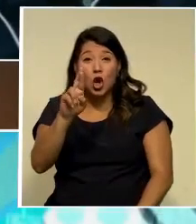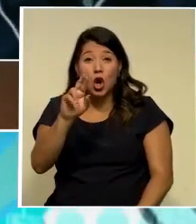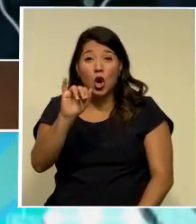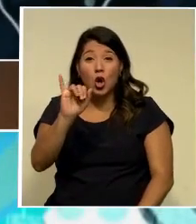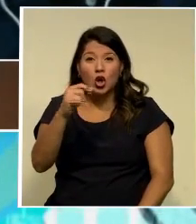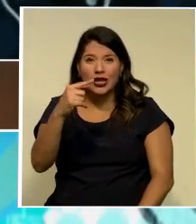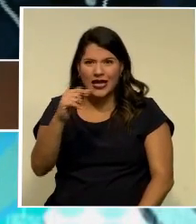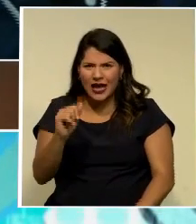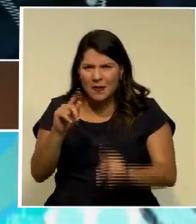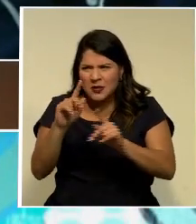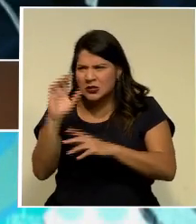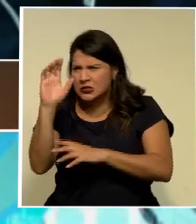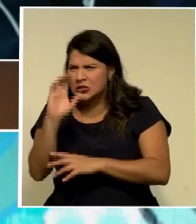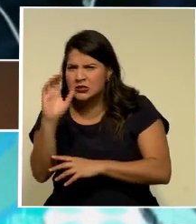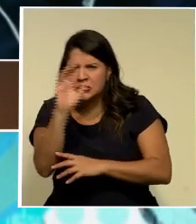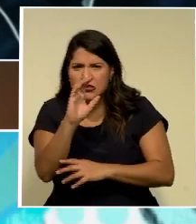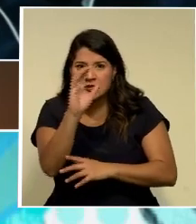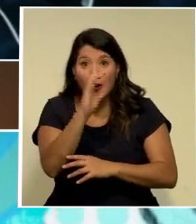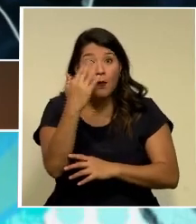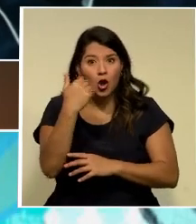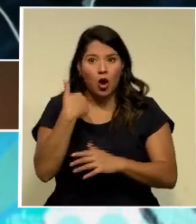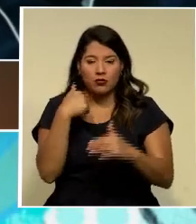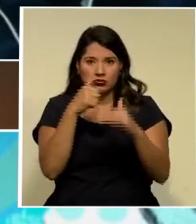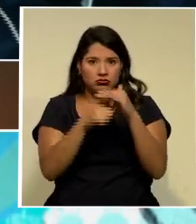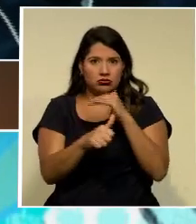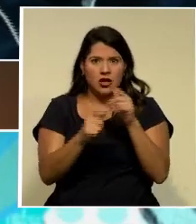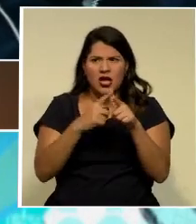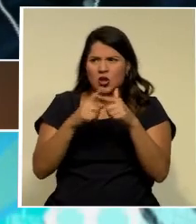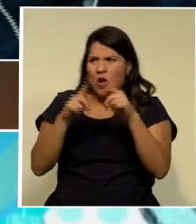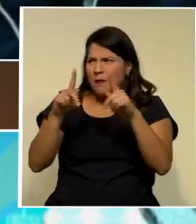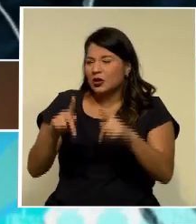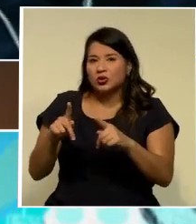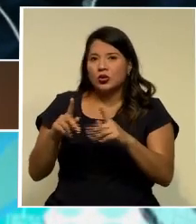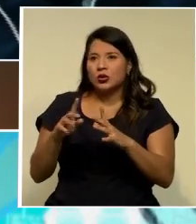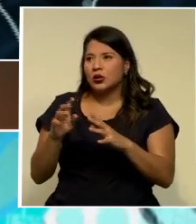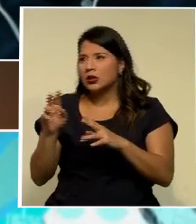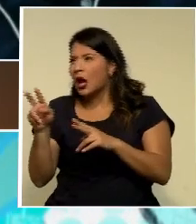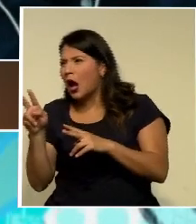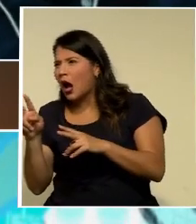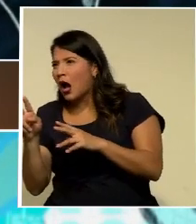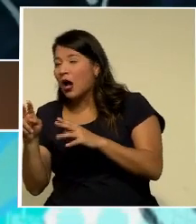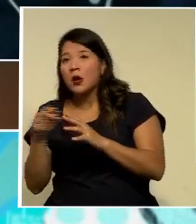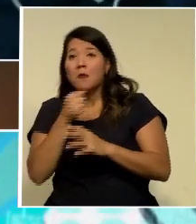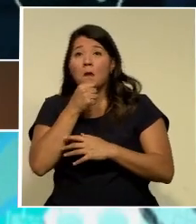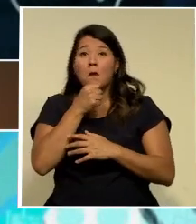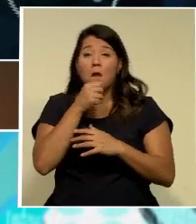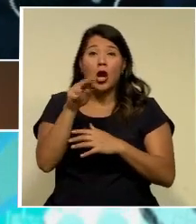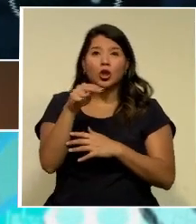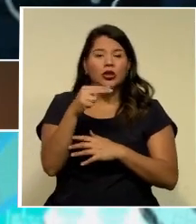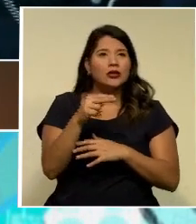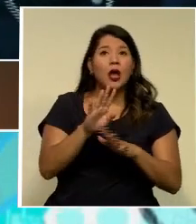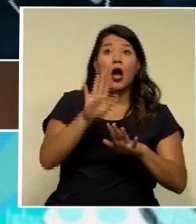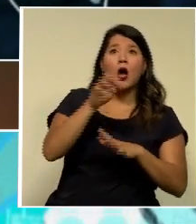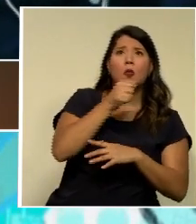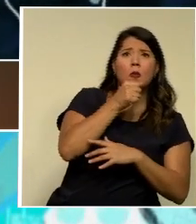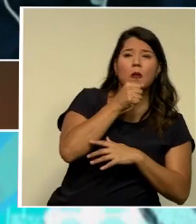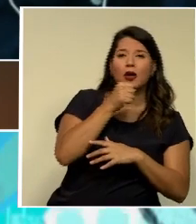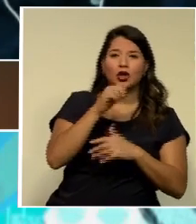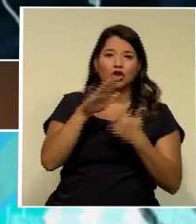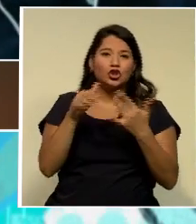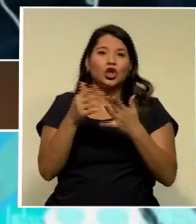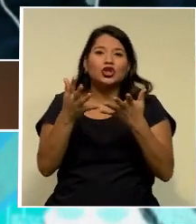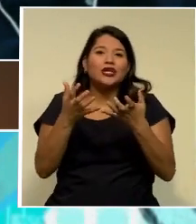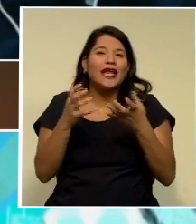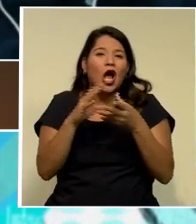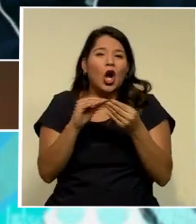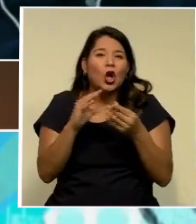esto es como una cacería de brujas, ¿verdad? Todo el mundo corre para un lado, te dan una noticia, sales corriendo para el otro, porque todo el mundo quería la primicia, obviamente, del